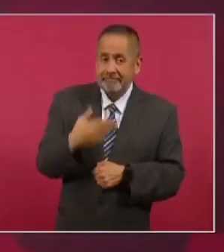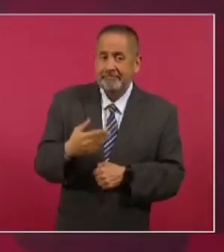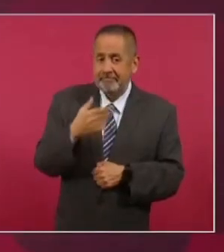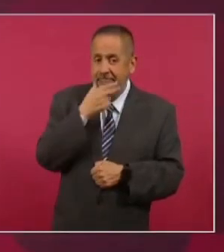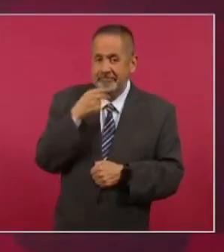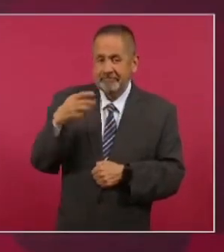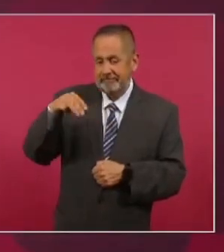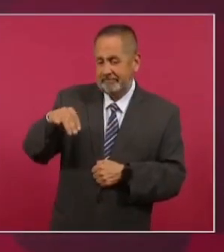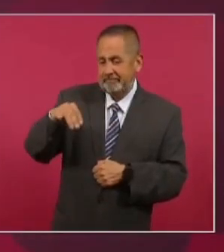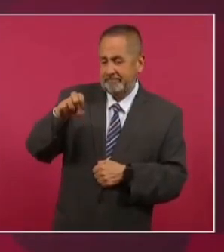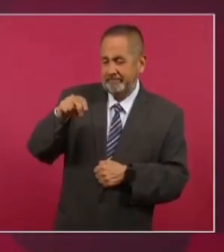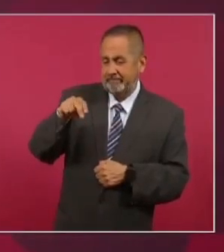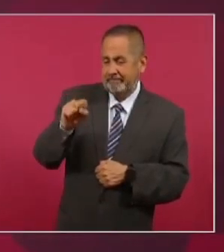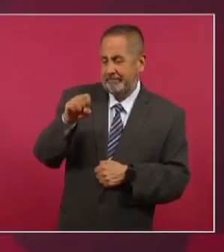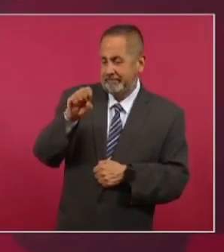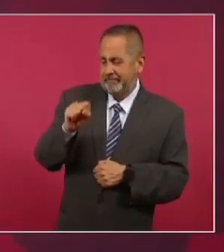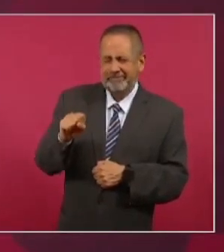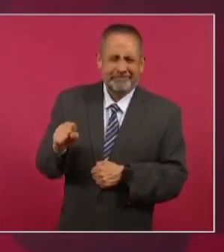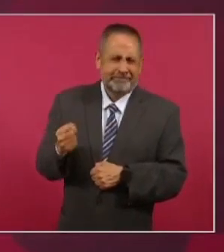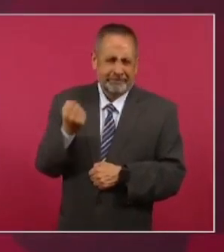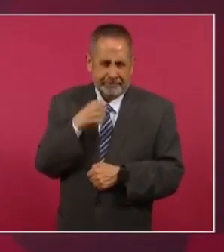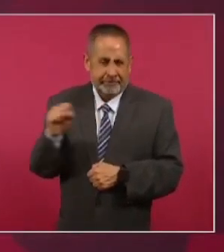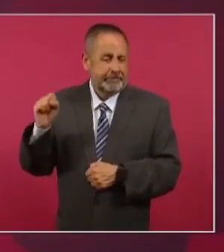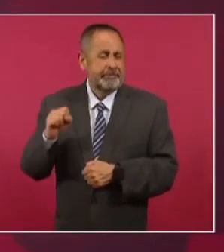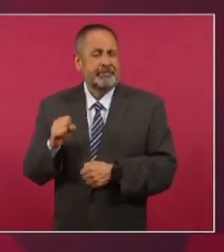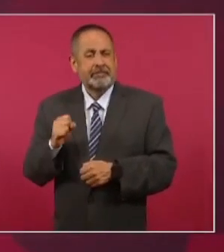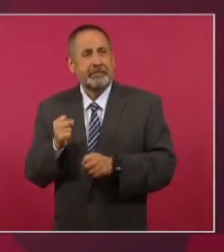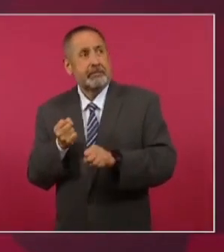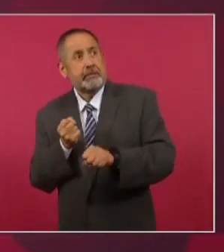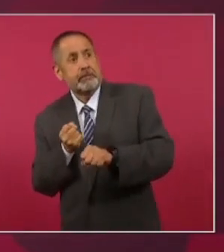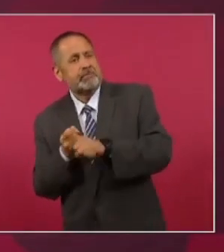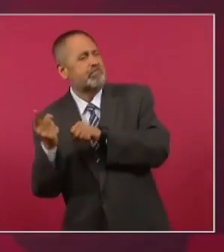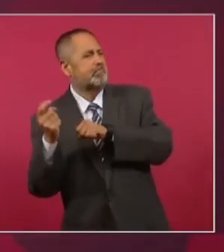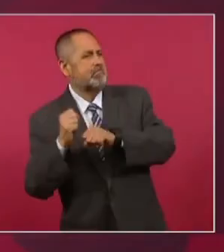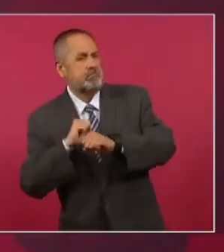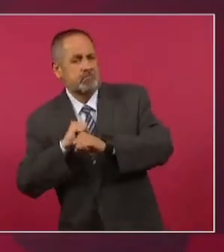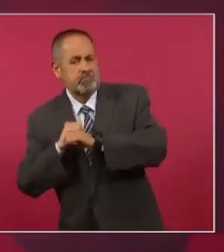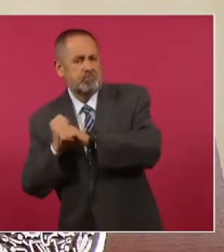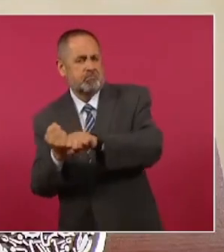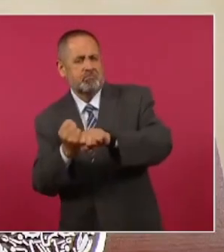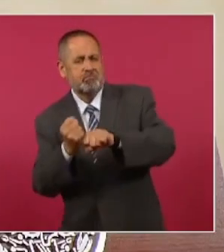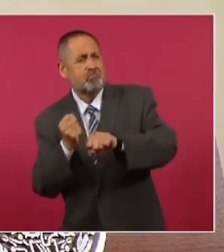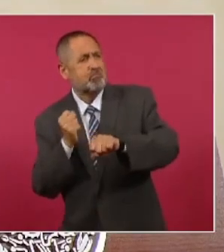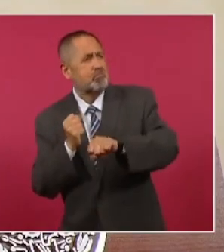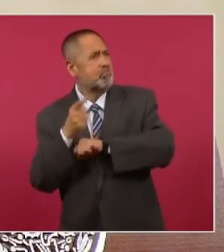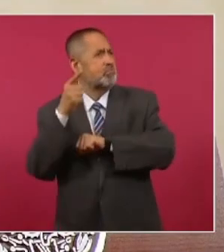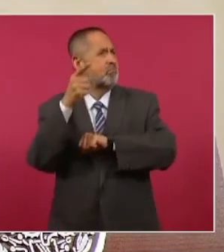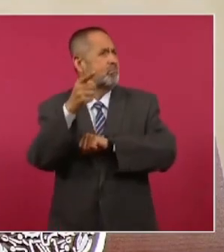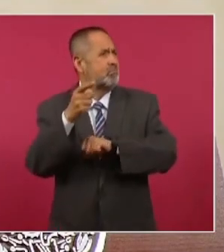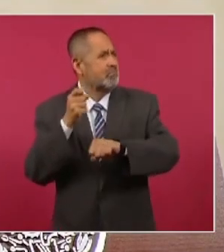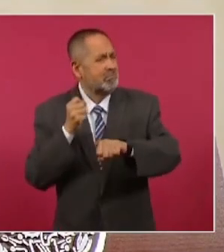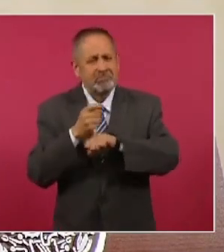tremendo bateador ayer eh